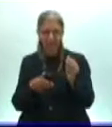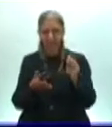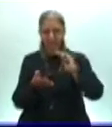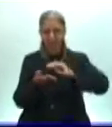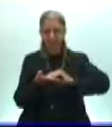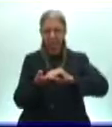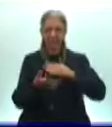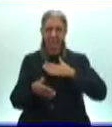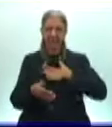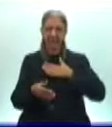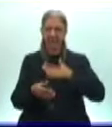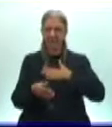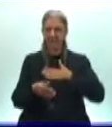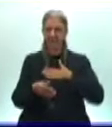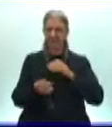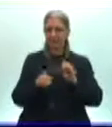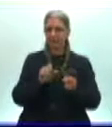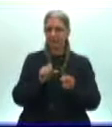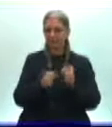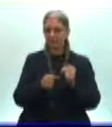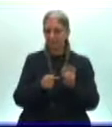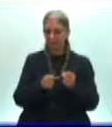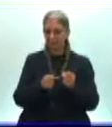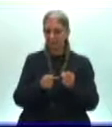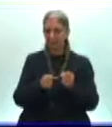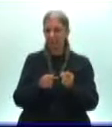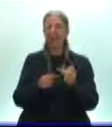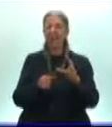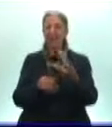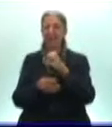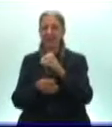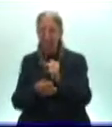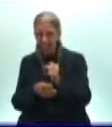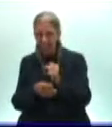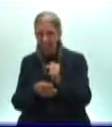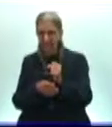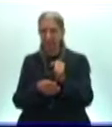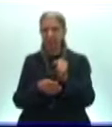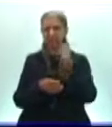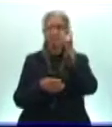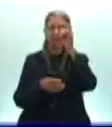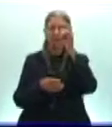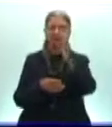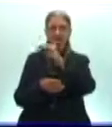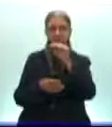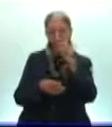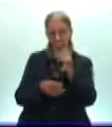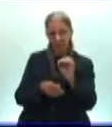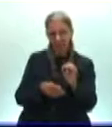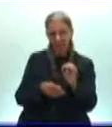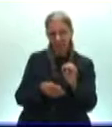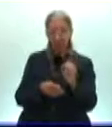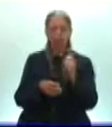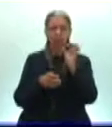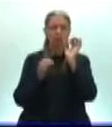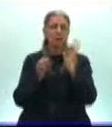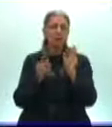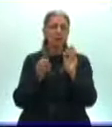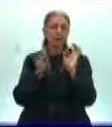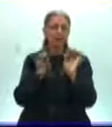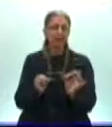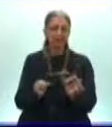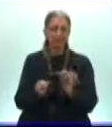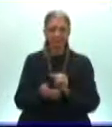dominios numéricos. Repito, el dominio de los números enteros, el dominio de los números fraccionarios y el dominio de los números